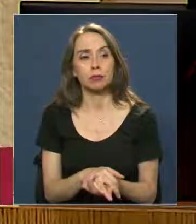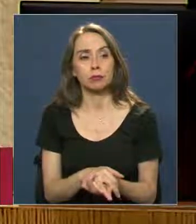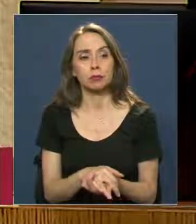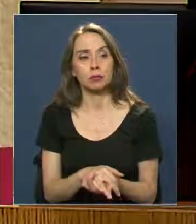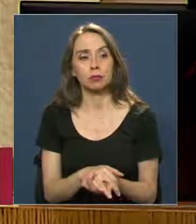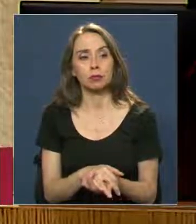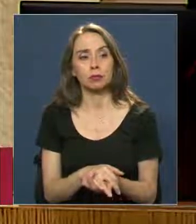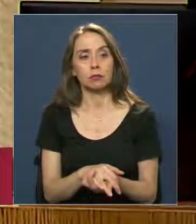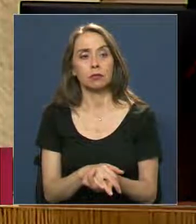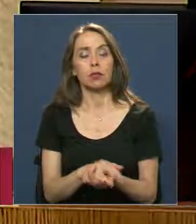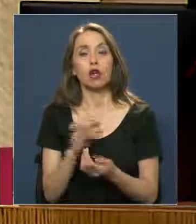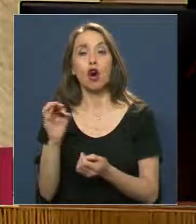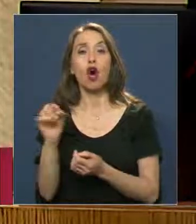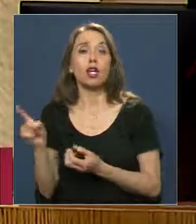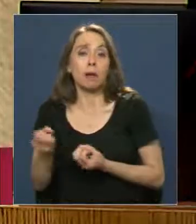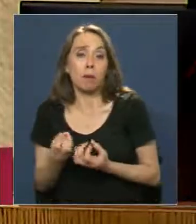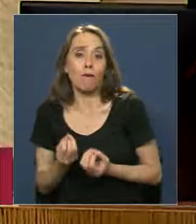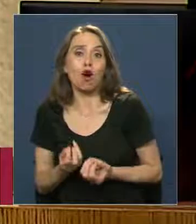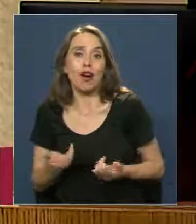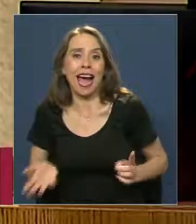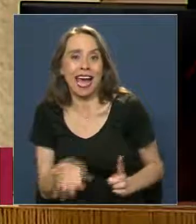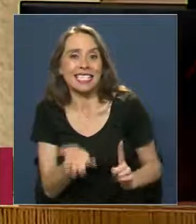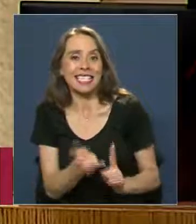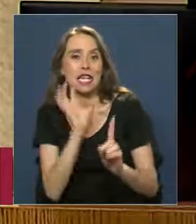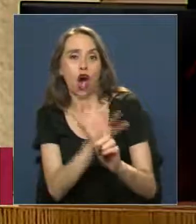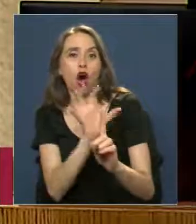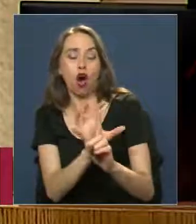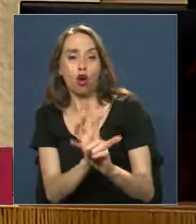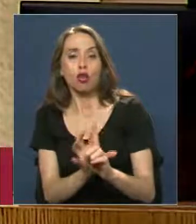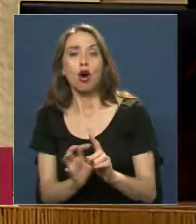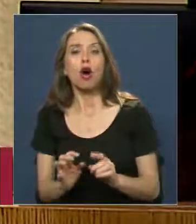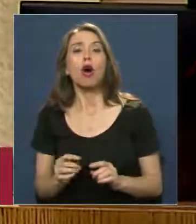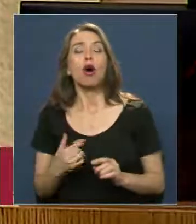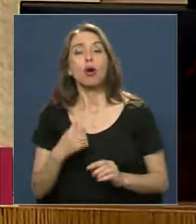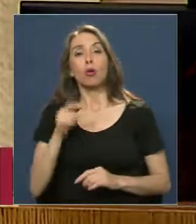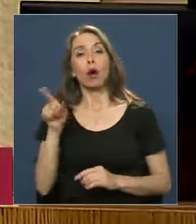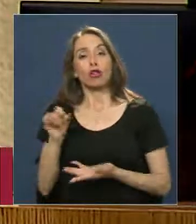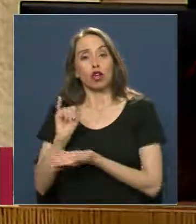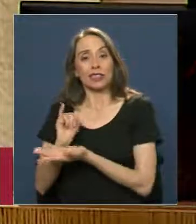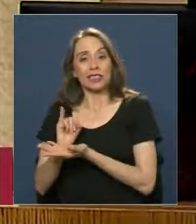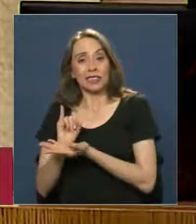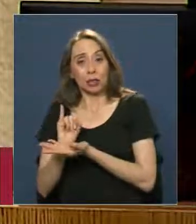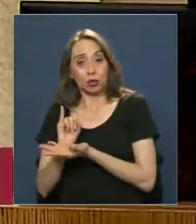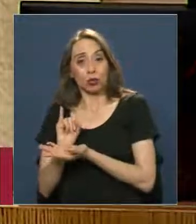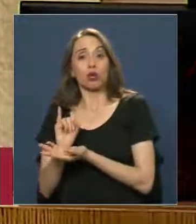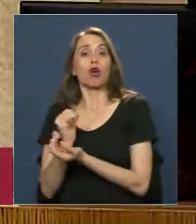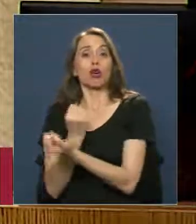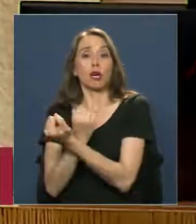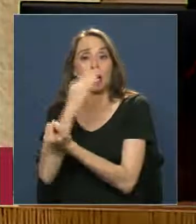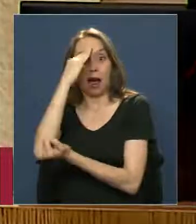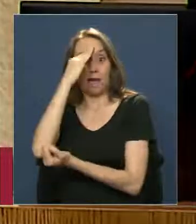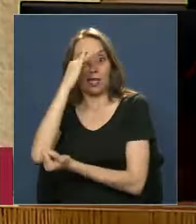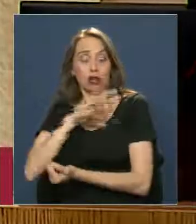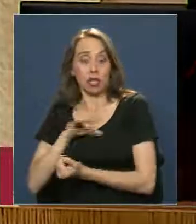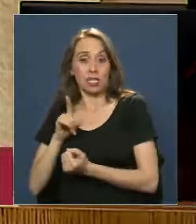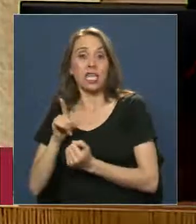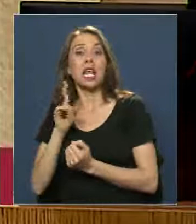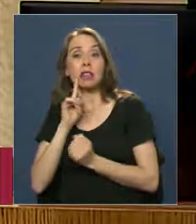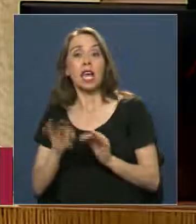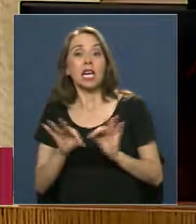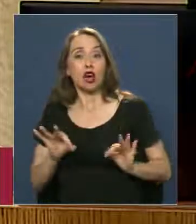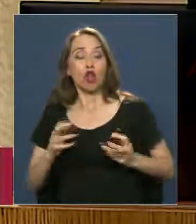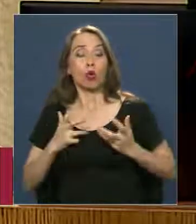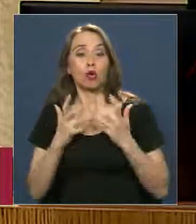o de incitación al odio. Una conducta agresiva de una institución como Carabineros